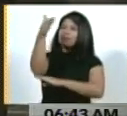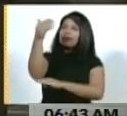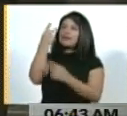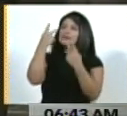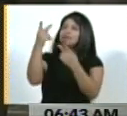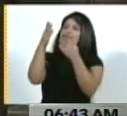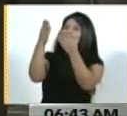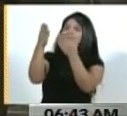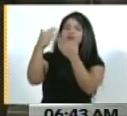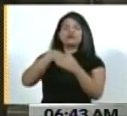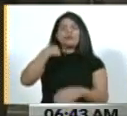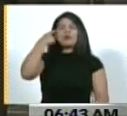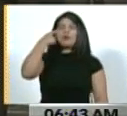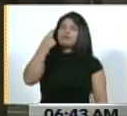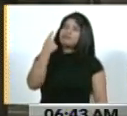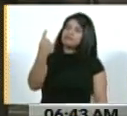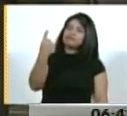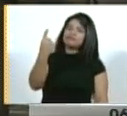allí,